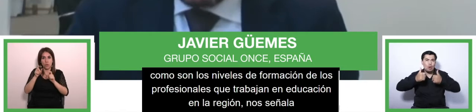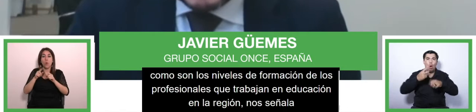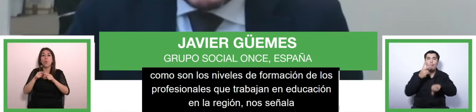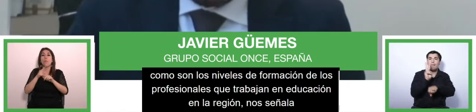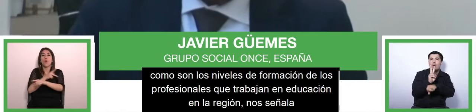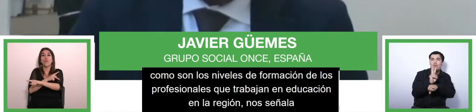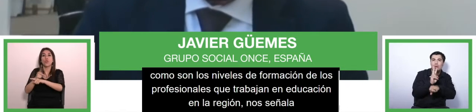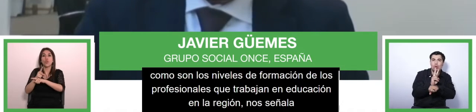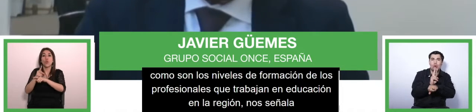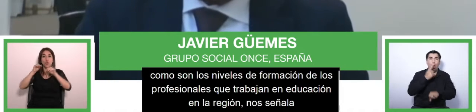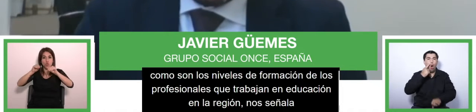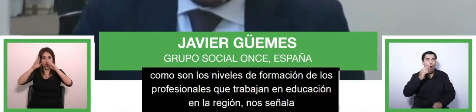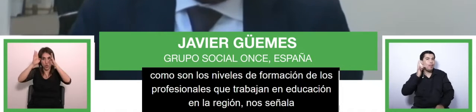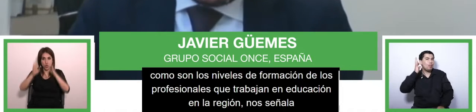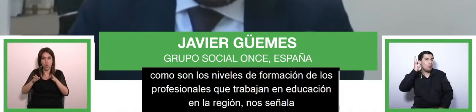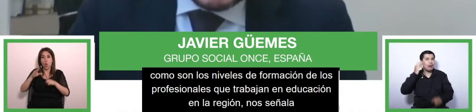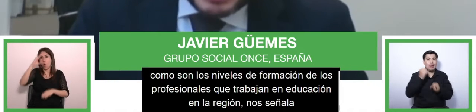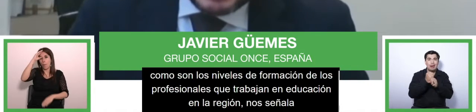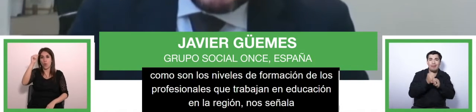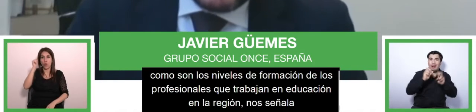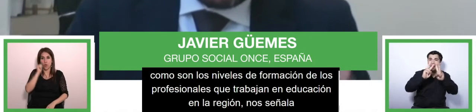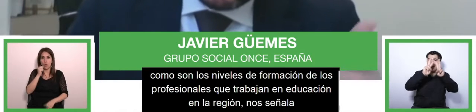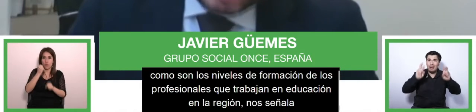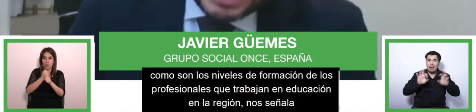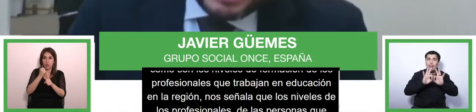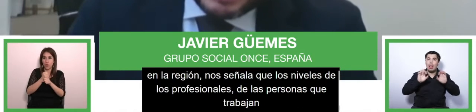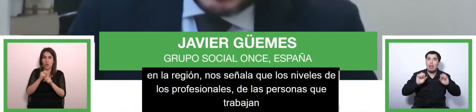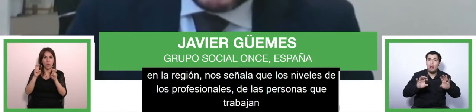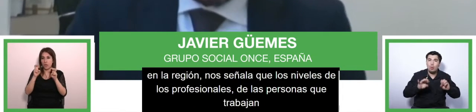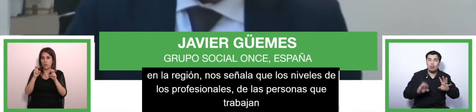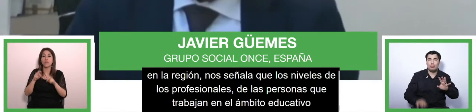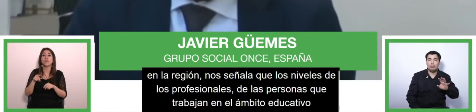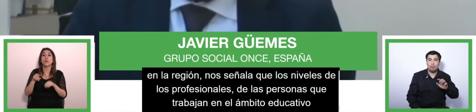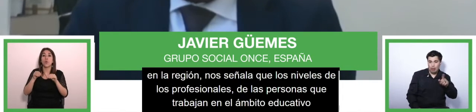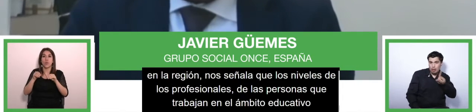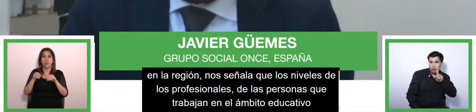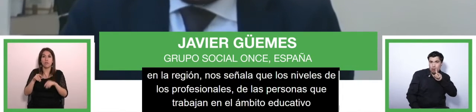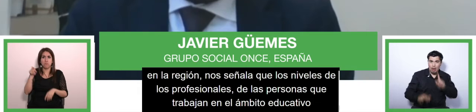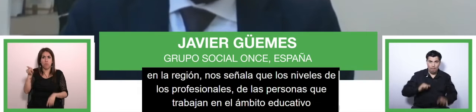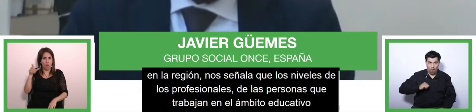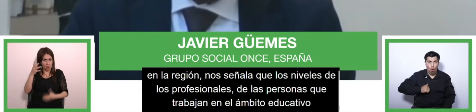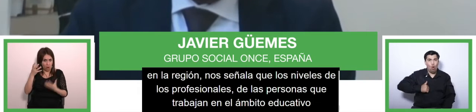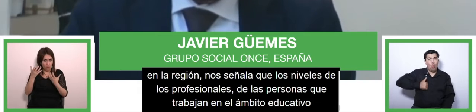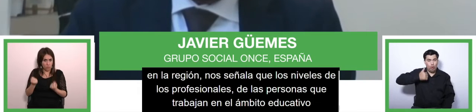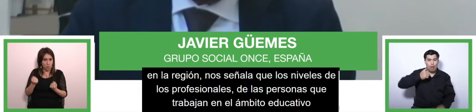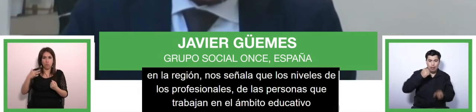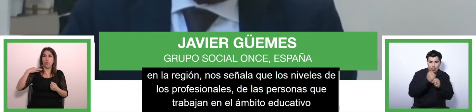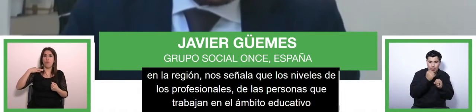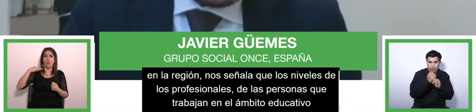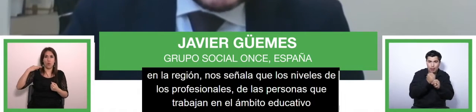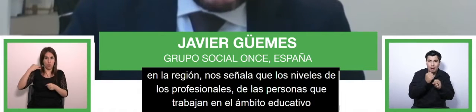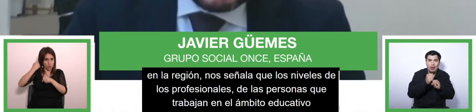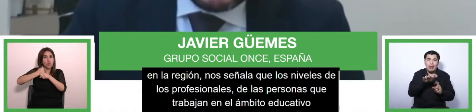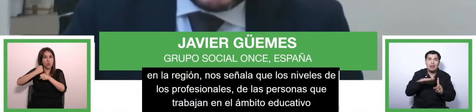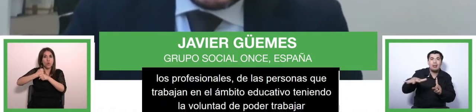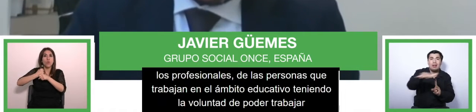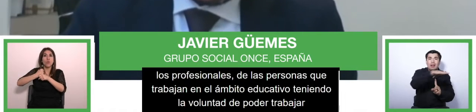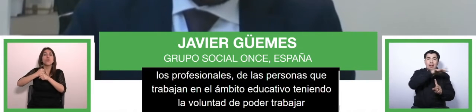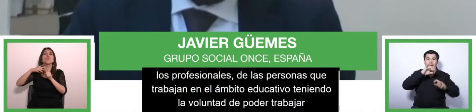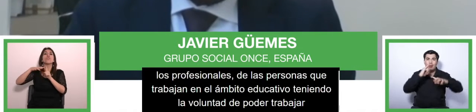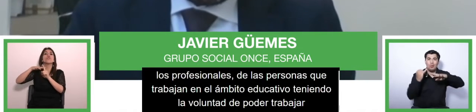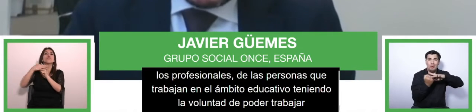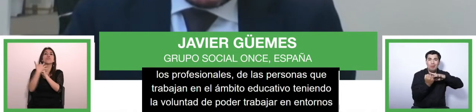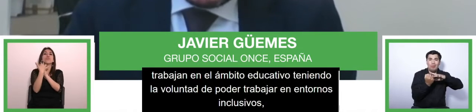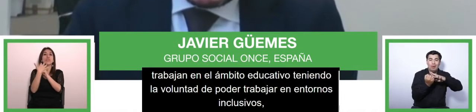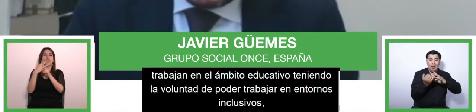profesores y profesoras que trabajan en ámbito educativo, aun teniendo la voluntad de poder trabajar en entornos inclusivos, siguen siendo